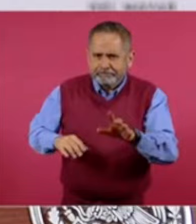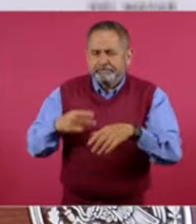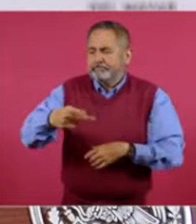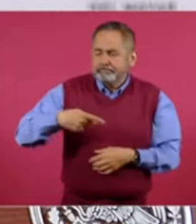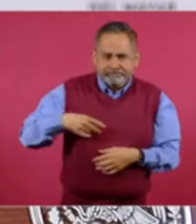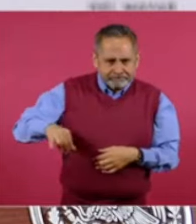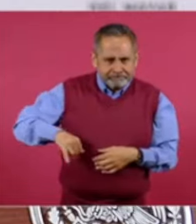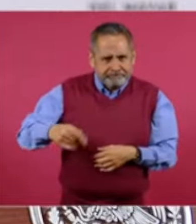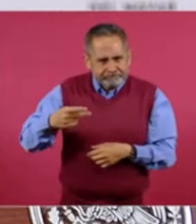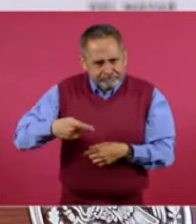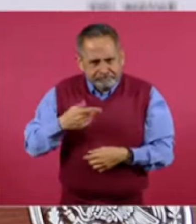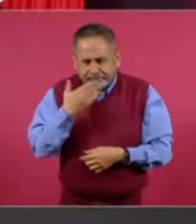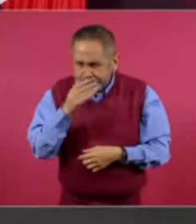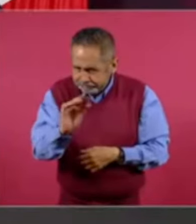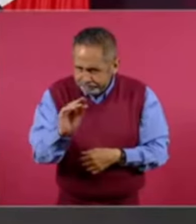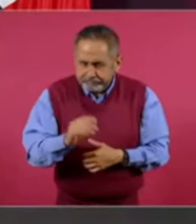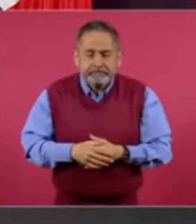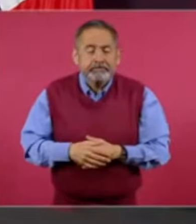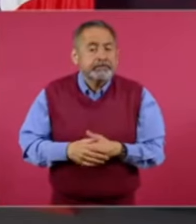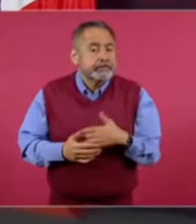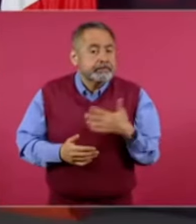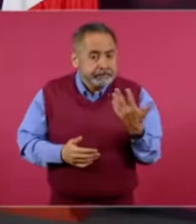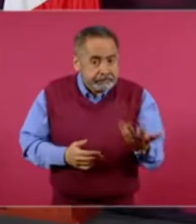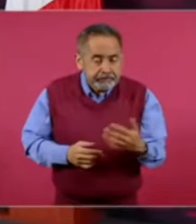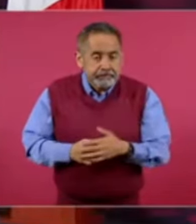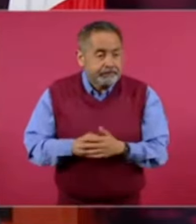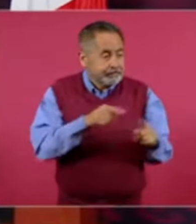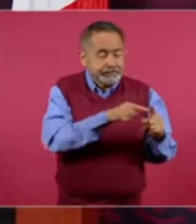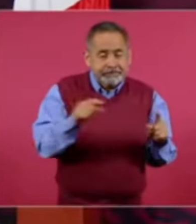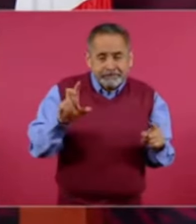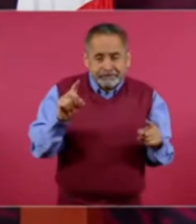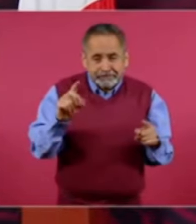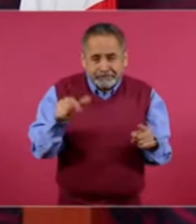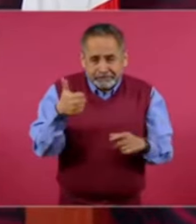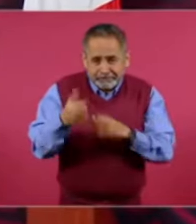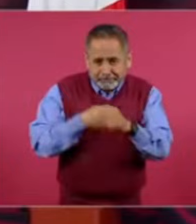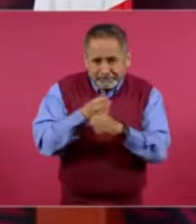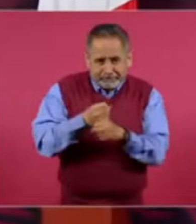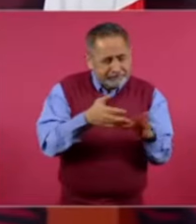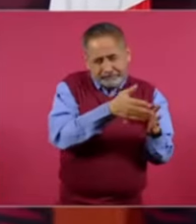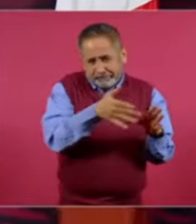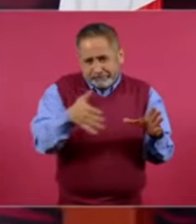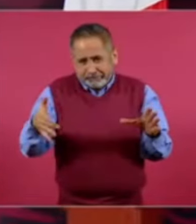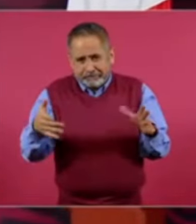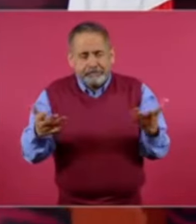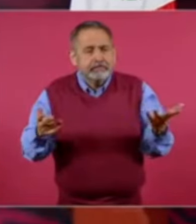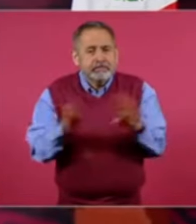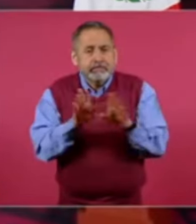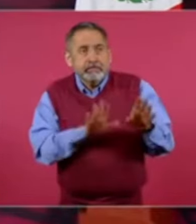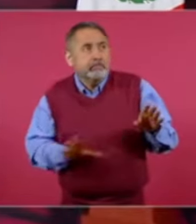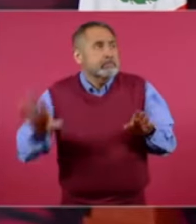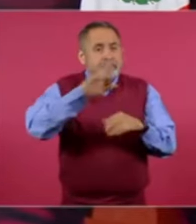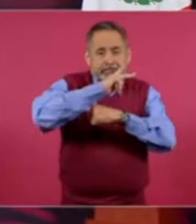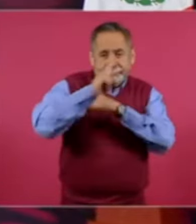estás preguntando. Entonces, después de 36 años, pues ¿cómo está el